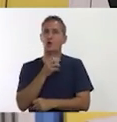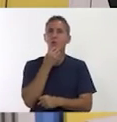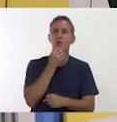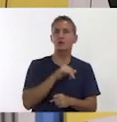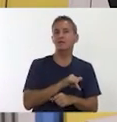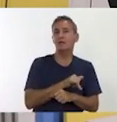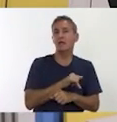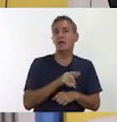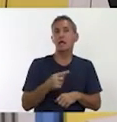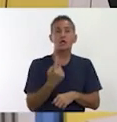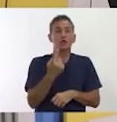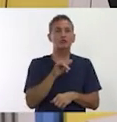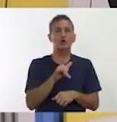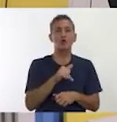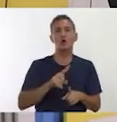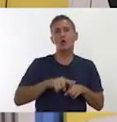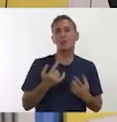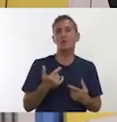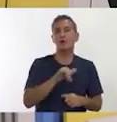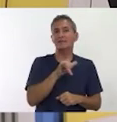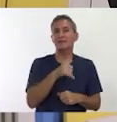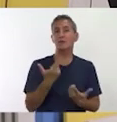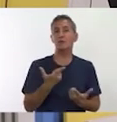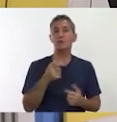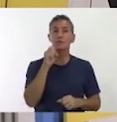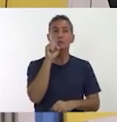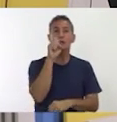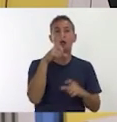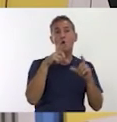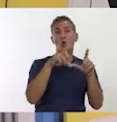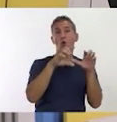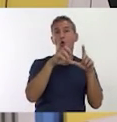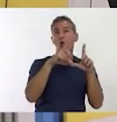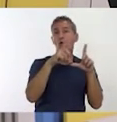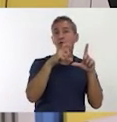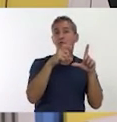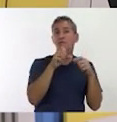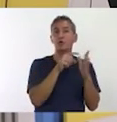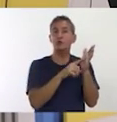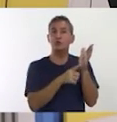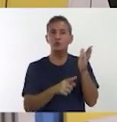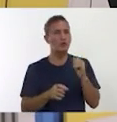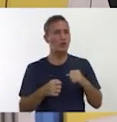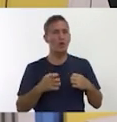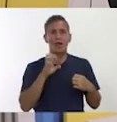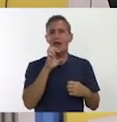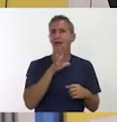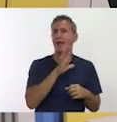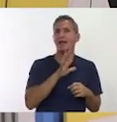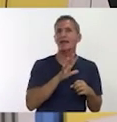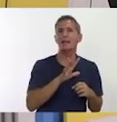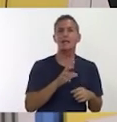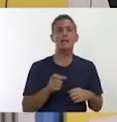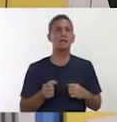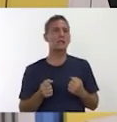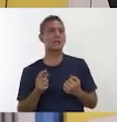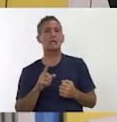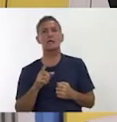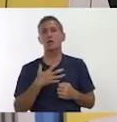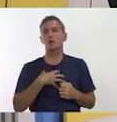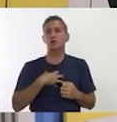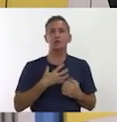ser solo igual, porque si es igual, entonces los fotoelectrones no tienen suficiente energía para llegar